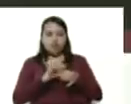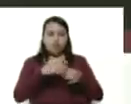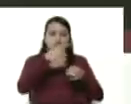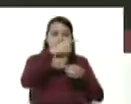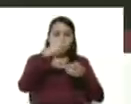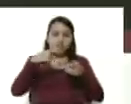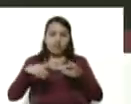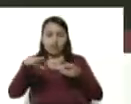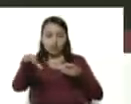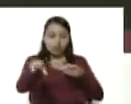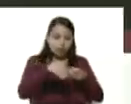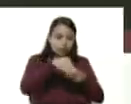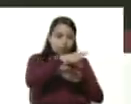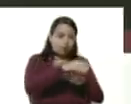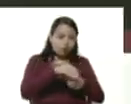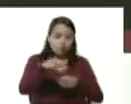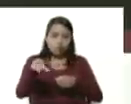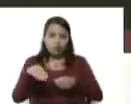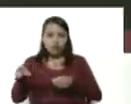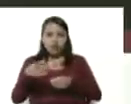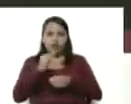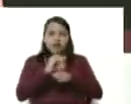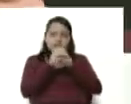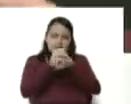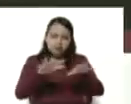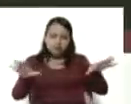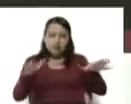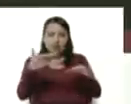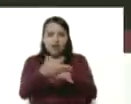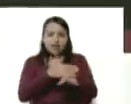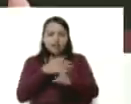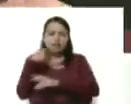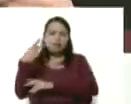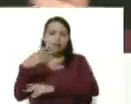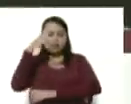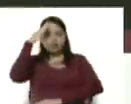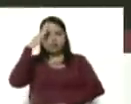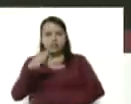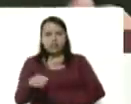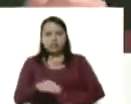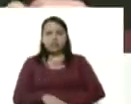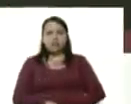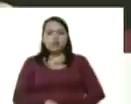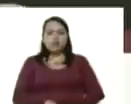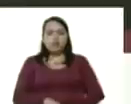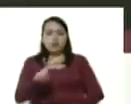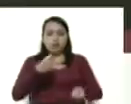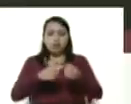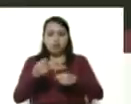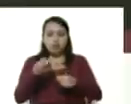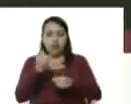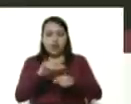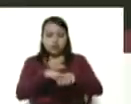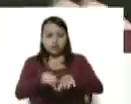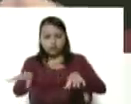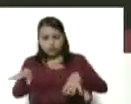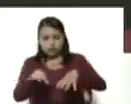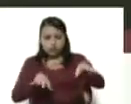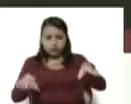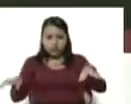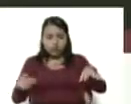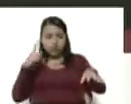provincias que estaban disgregadas en lo político, en lo militar, en lo económico. Esa era la finalidad.